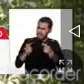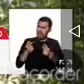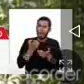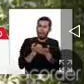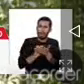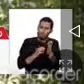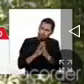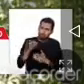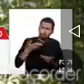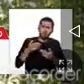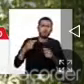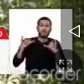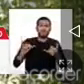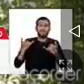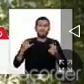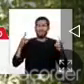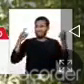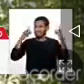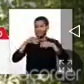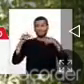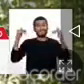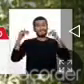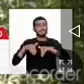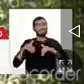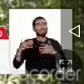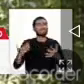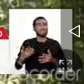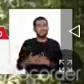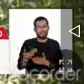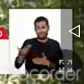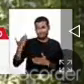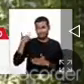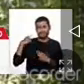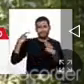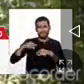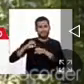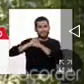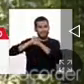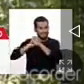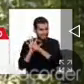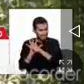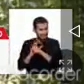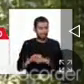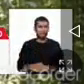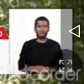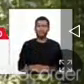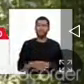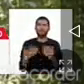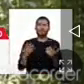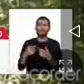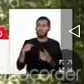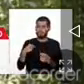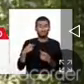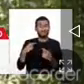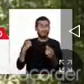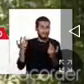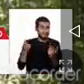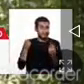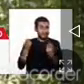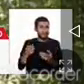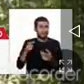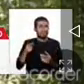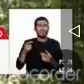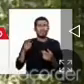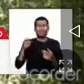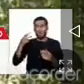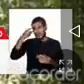rápidamente de los efectos devastadores del COVID-19. Especialmente nocivos, por cierto, esos